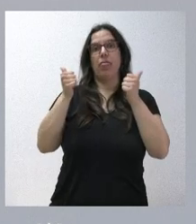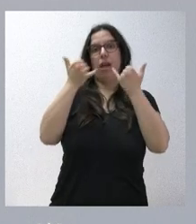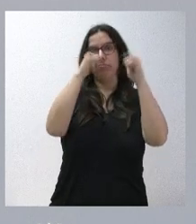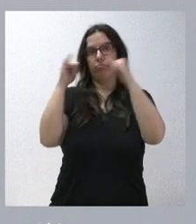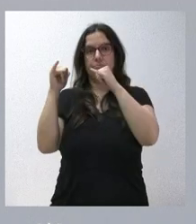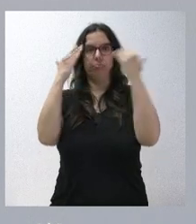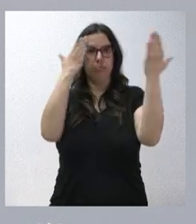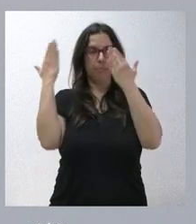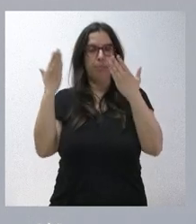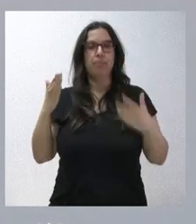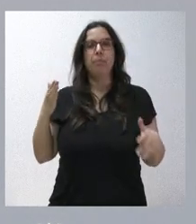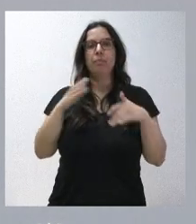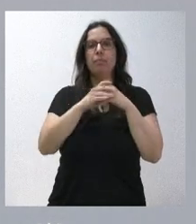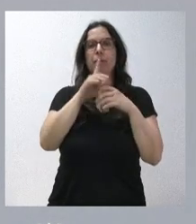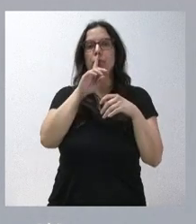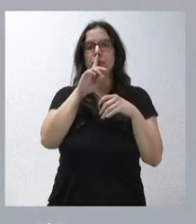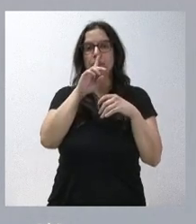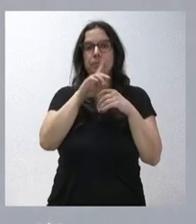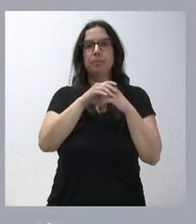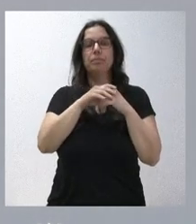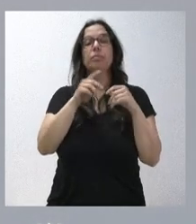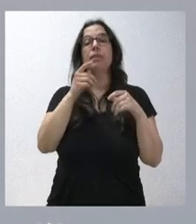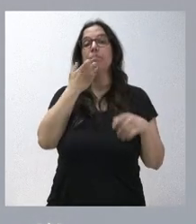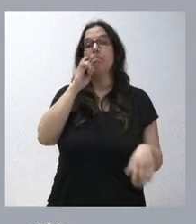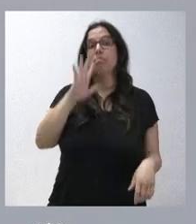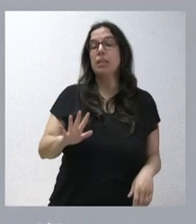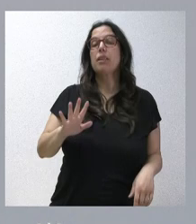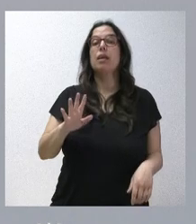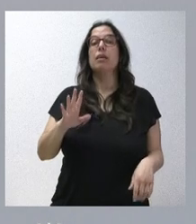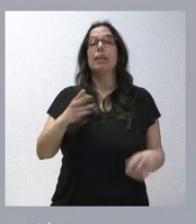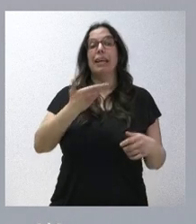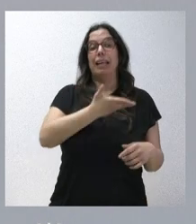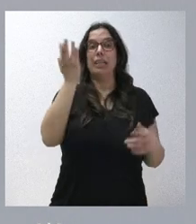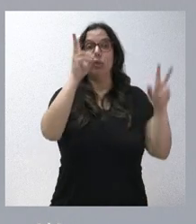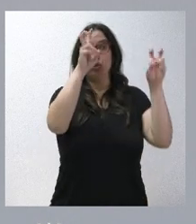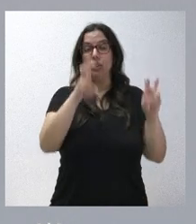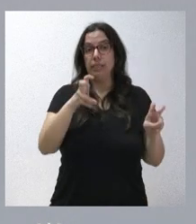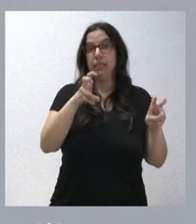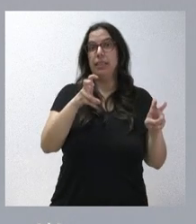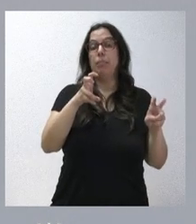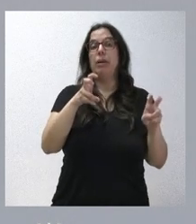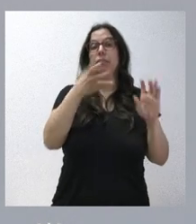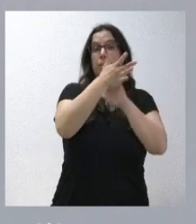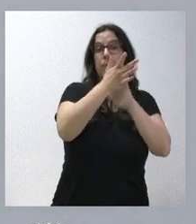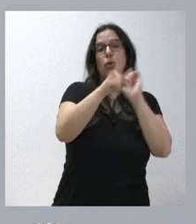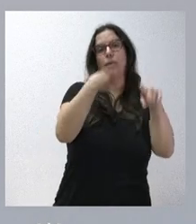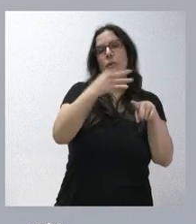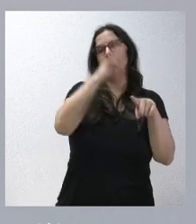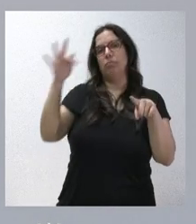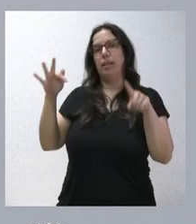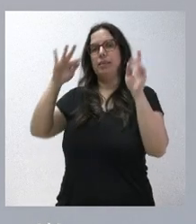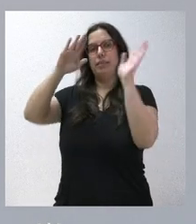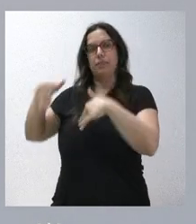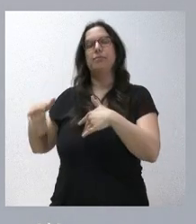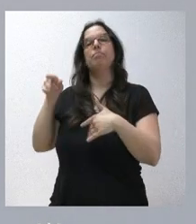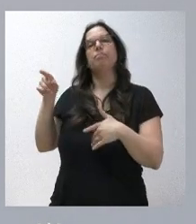tanto si les parece completo yo la información del resto de los asuntos y luego cedo la palabra sobre este primero